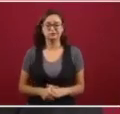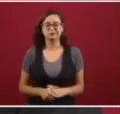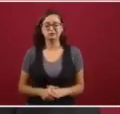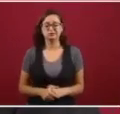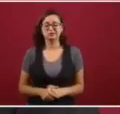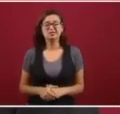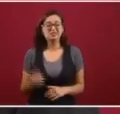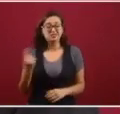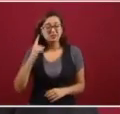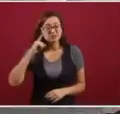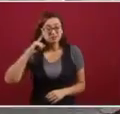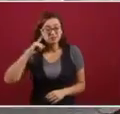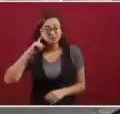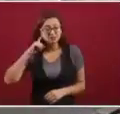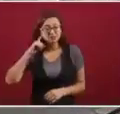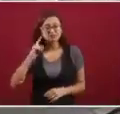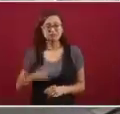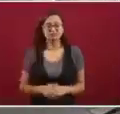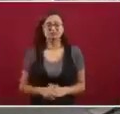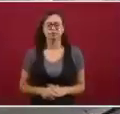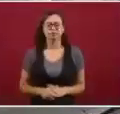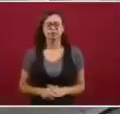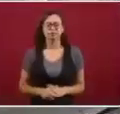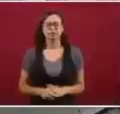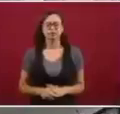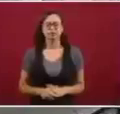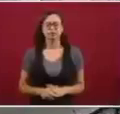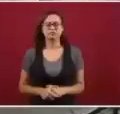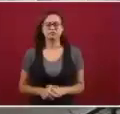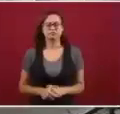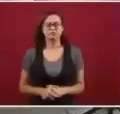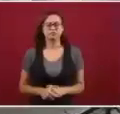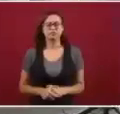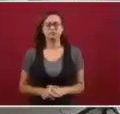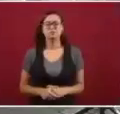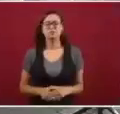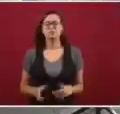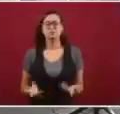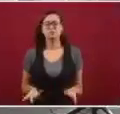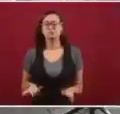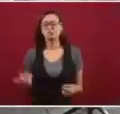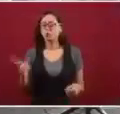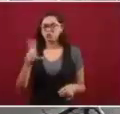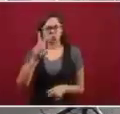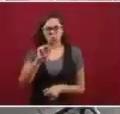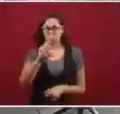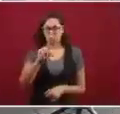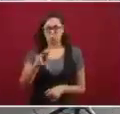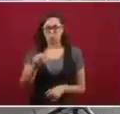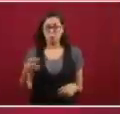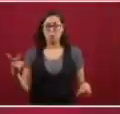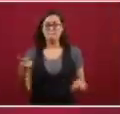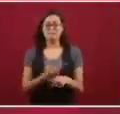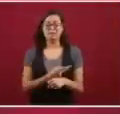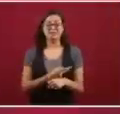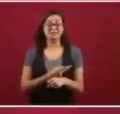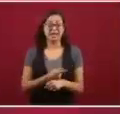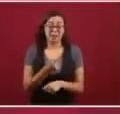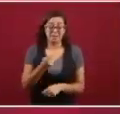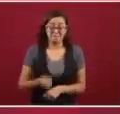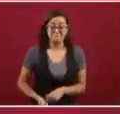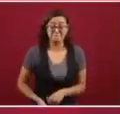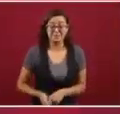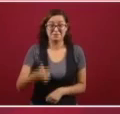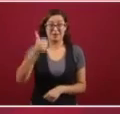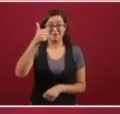Poder judicial. ¿Mande? ¿El Ejecutivo es rehén del Poder Judicial? No, lo que pasa que por primera vez en muchos